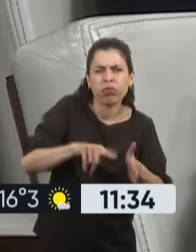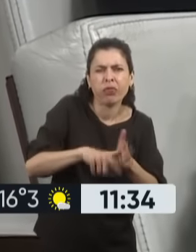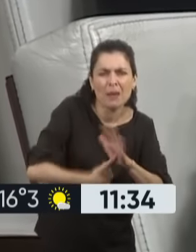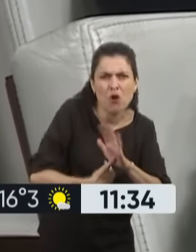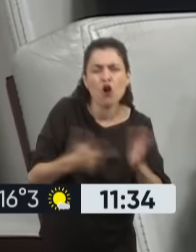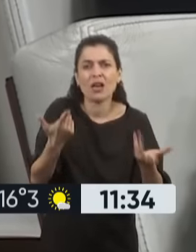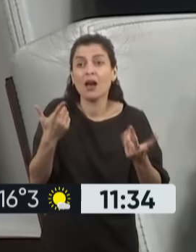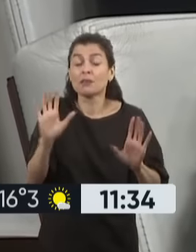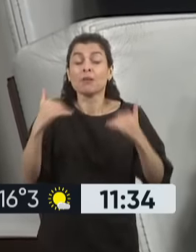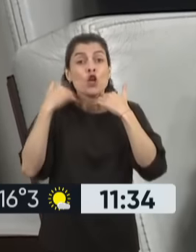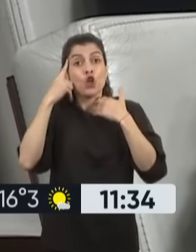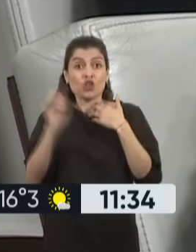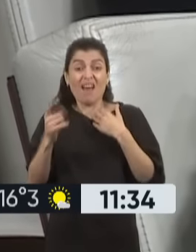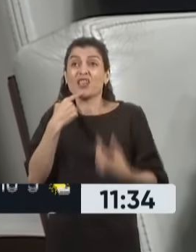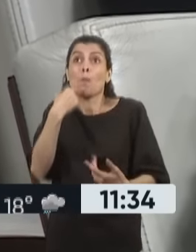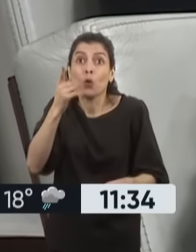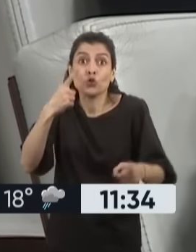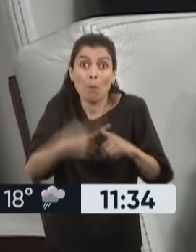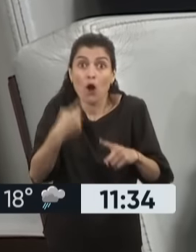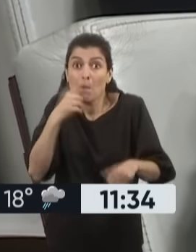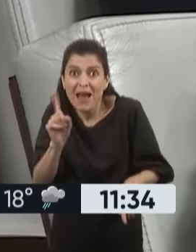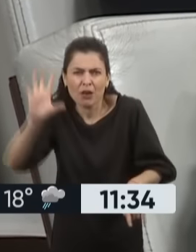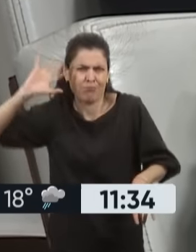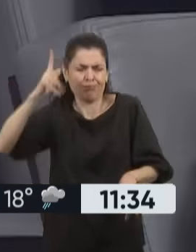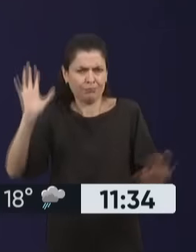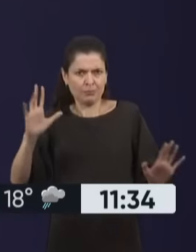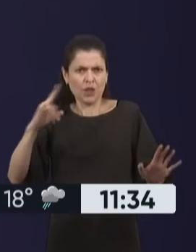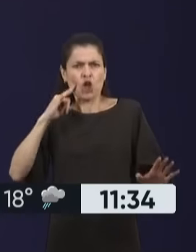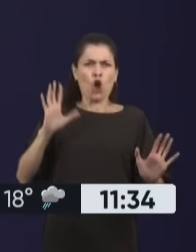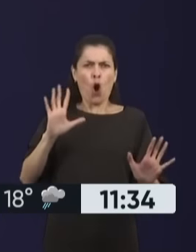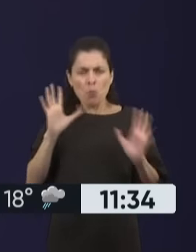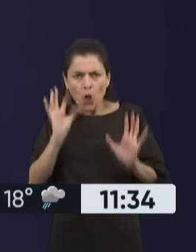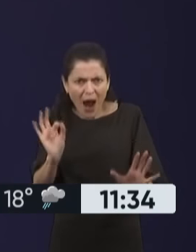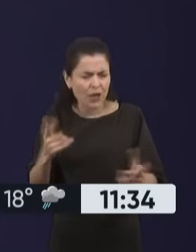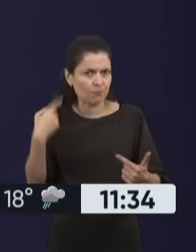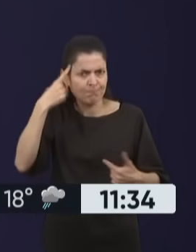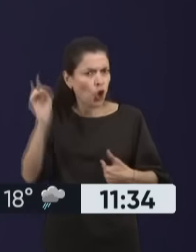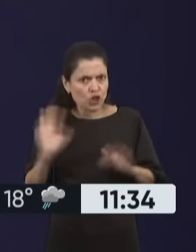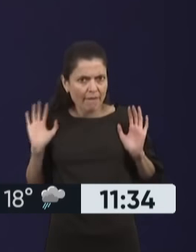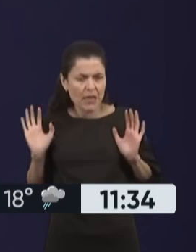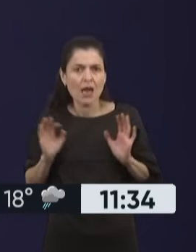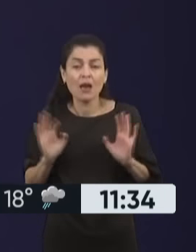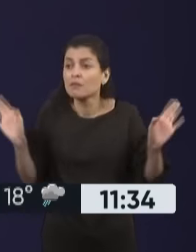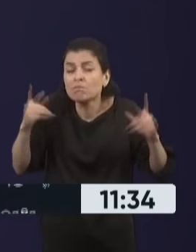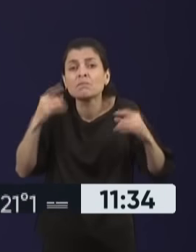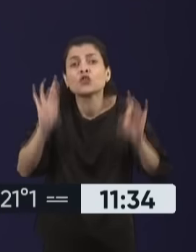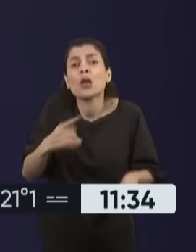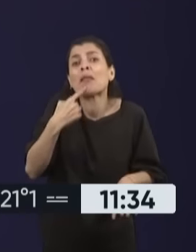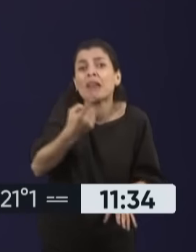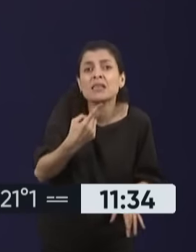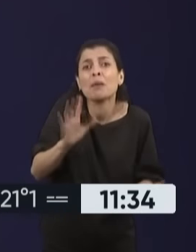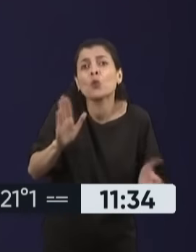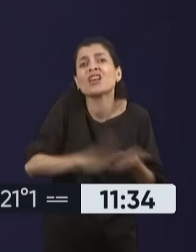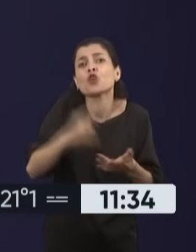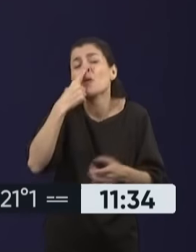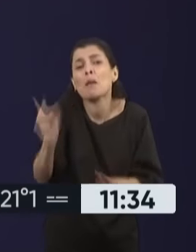pregunta que incomoda si es una pregunta que incomoda no es una pregunta que incom bueno es er nada la consulta